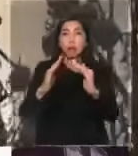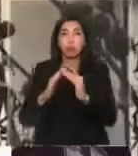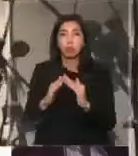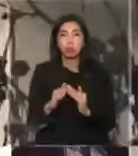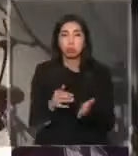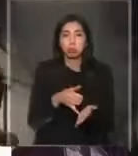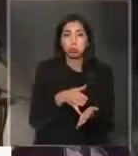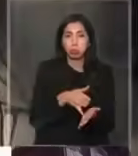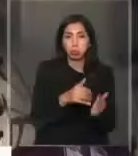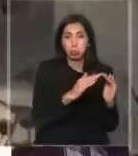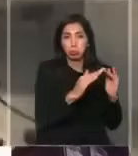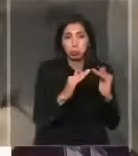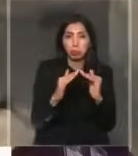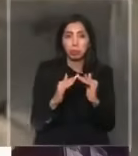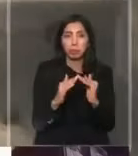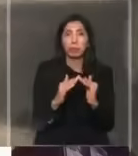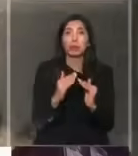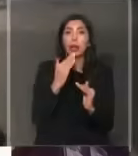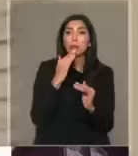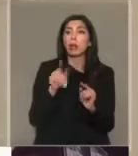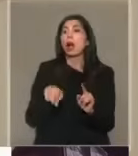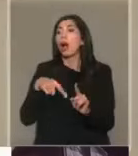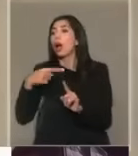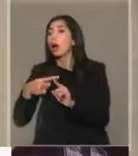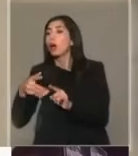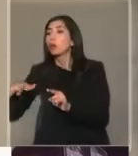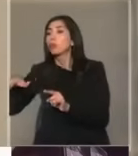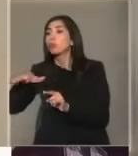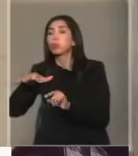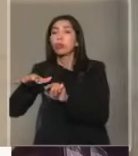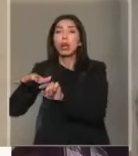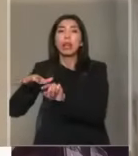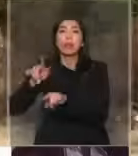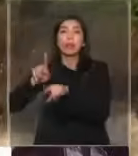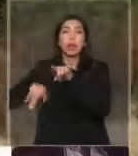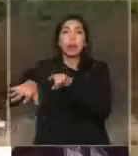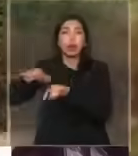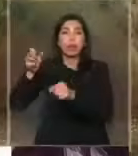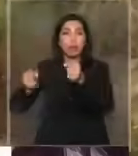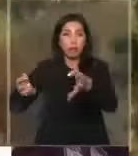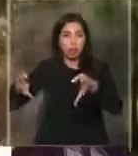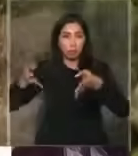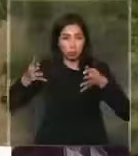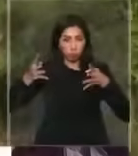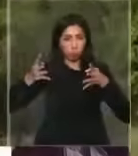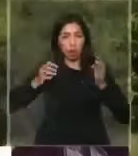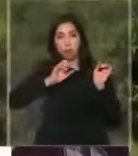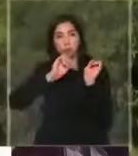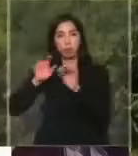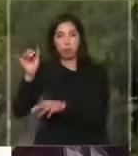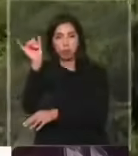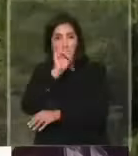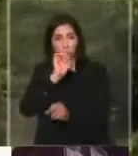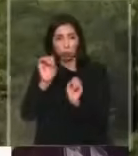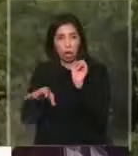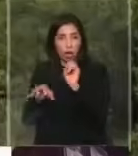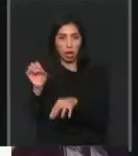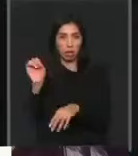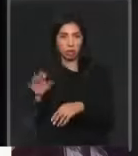otro lado, figura este vertedero ilegal que, tal como constatamos durante varios días, sigue operando a plena